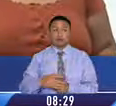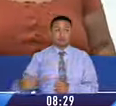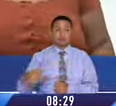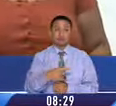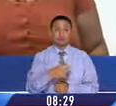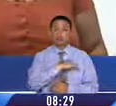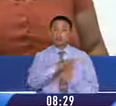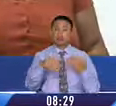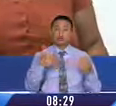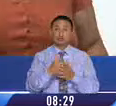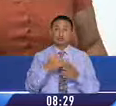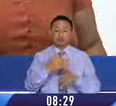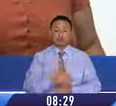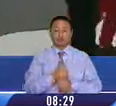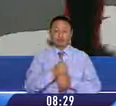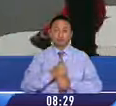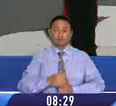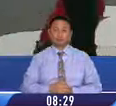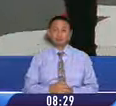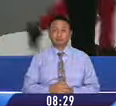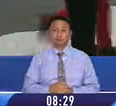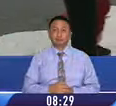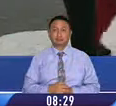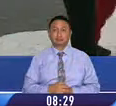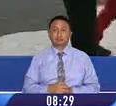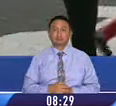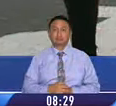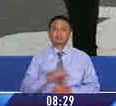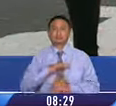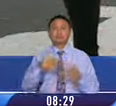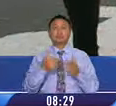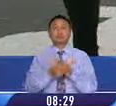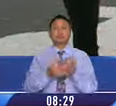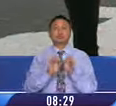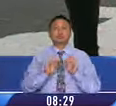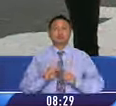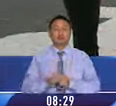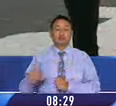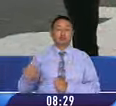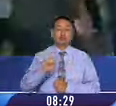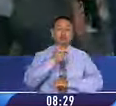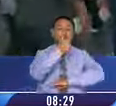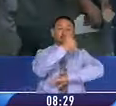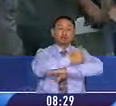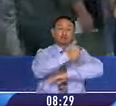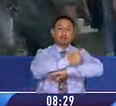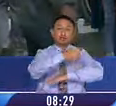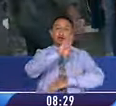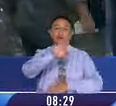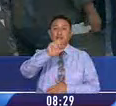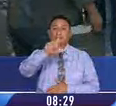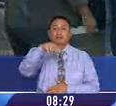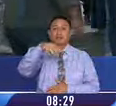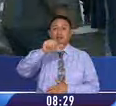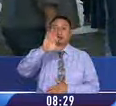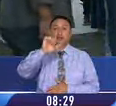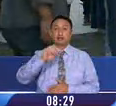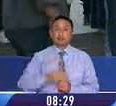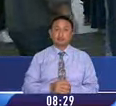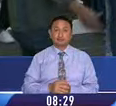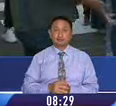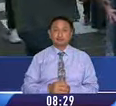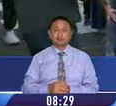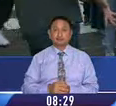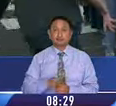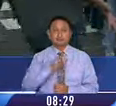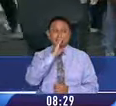pueda recuperar no solo este tramo, sino todo el adoquinado hasta llegar a la Plaza Belmonte. Nosotros le hemos llamado el Paseo de las Artes Tola